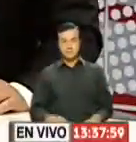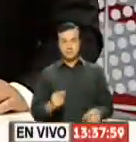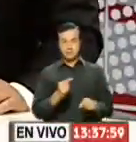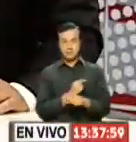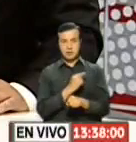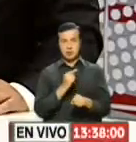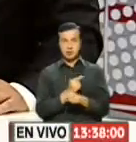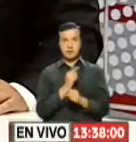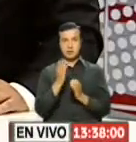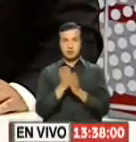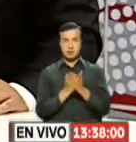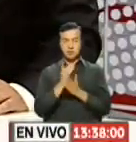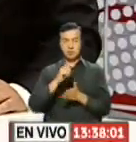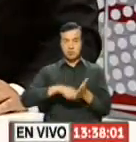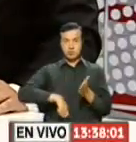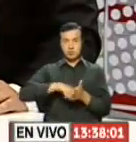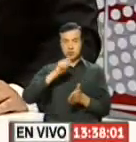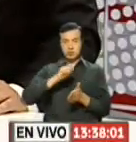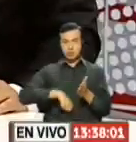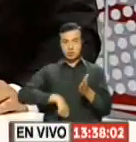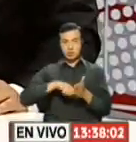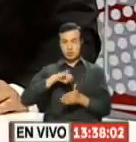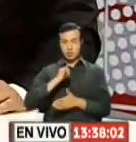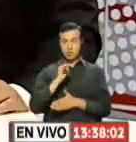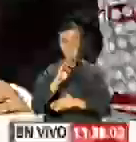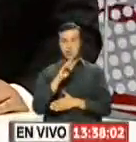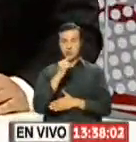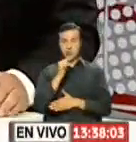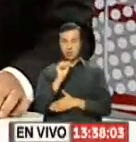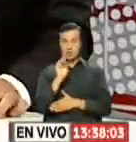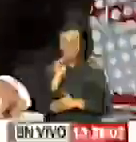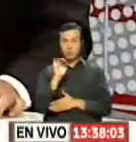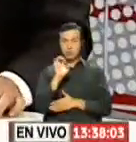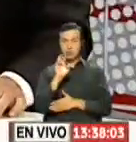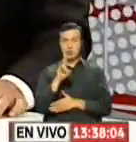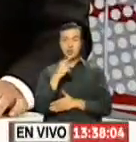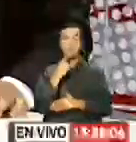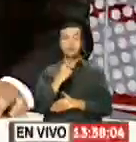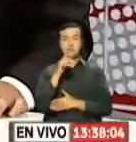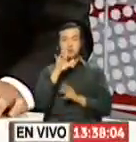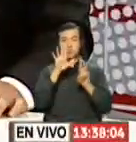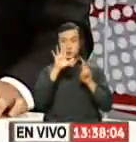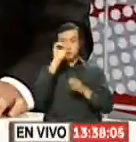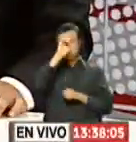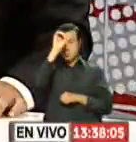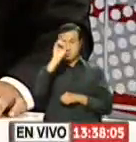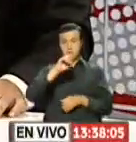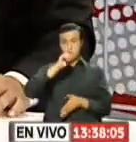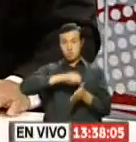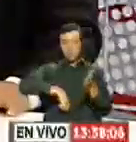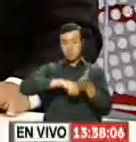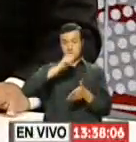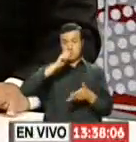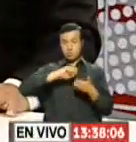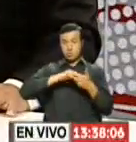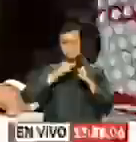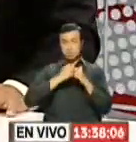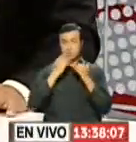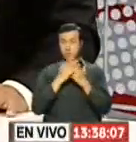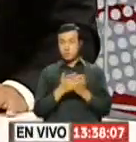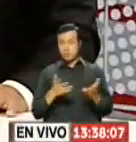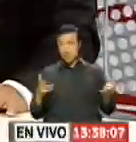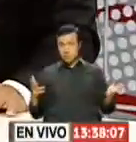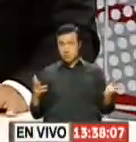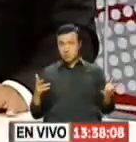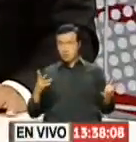gerente general del Servicio de Contratación de Obras, Jorge Guatet, aseguró que el 70% de los contratos con problemas que esta cartera de